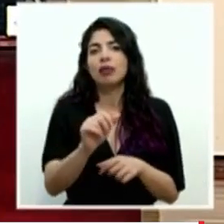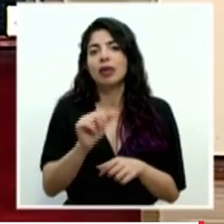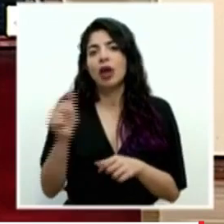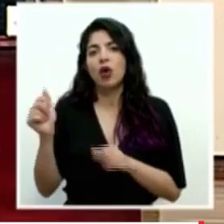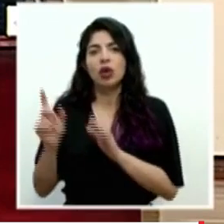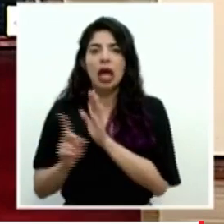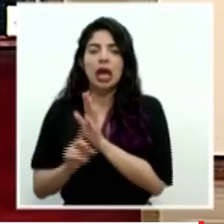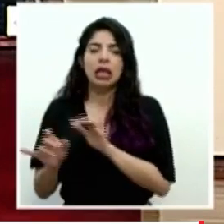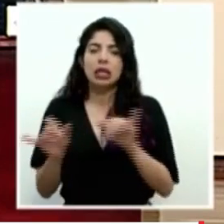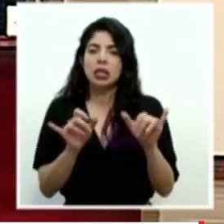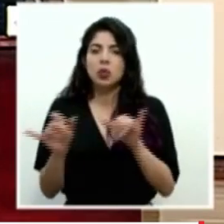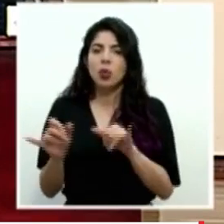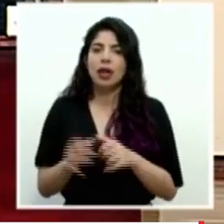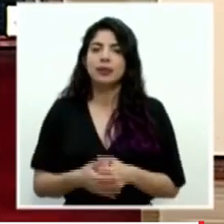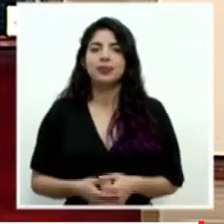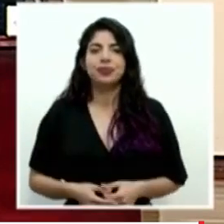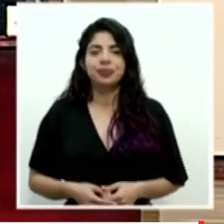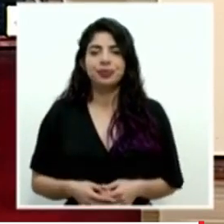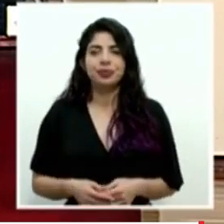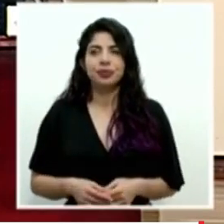alertas.